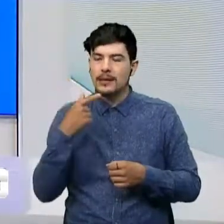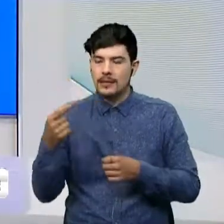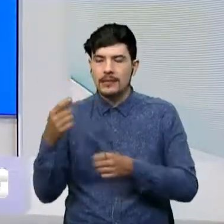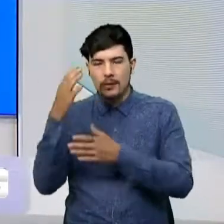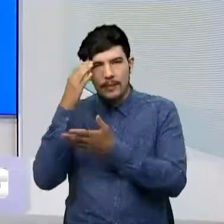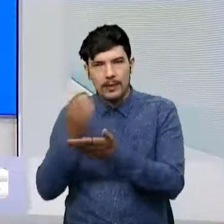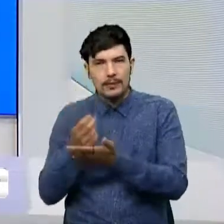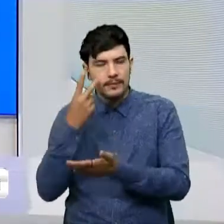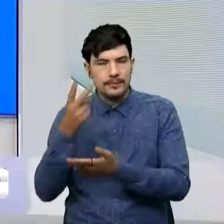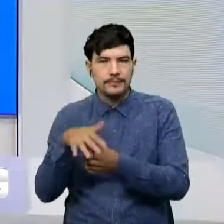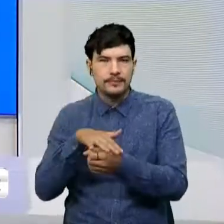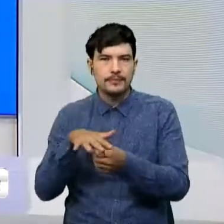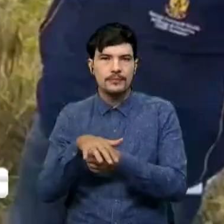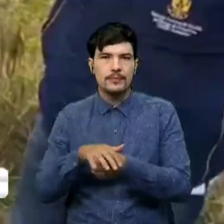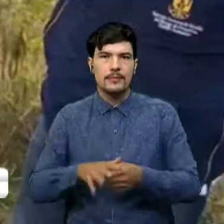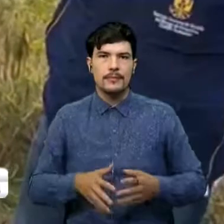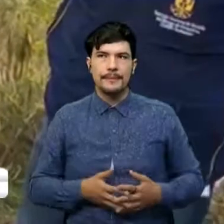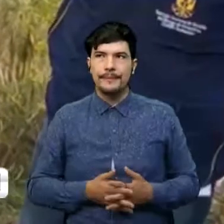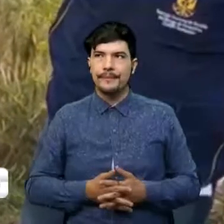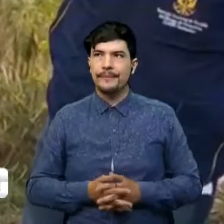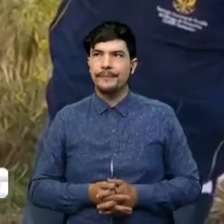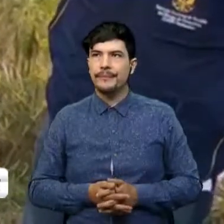donde han ocurrido estos hechos.